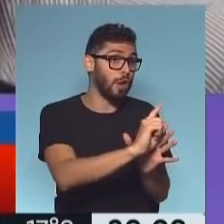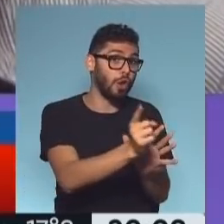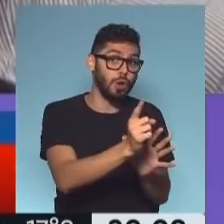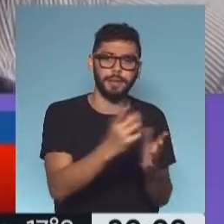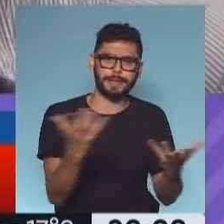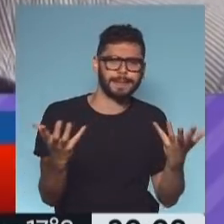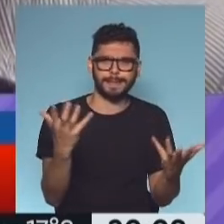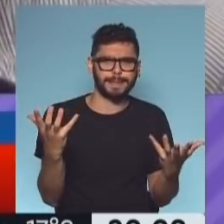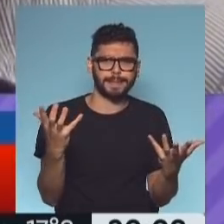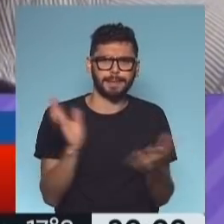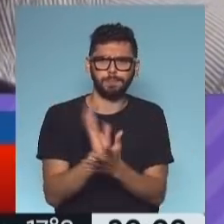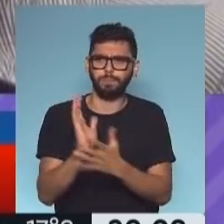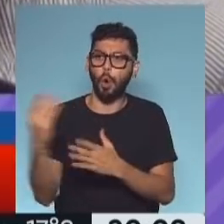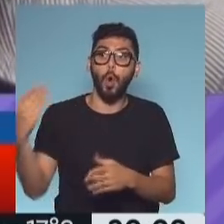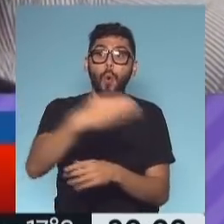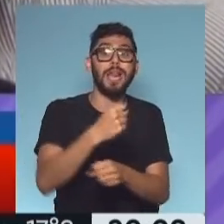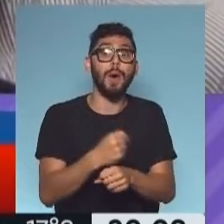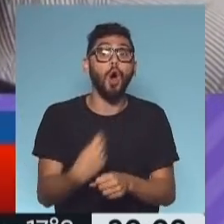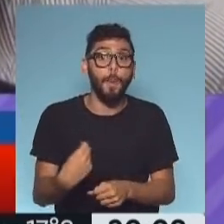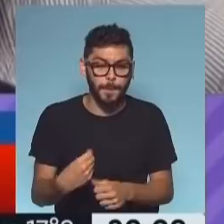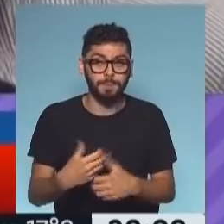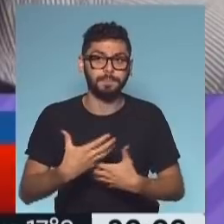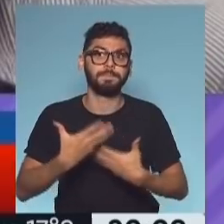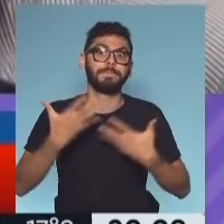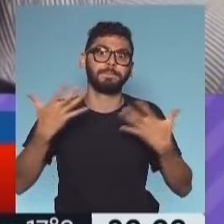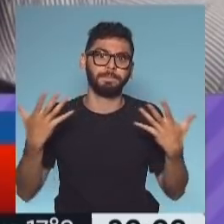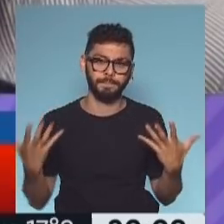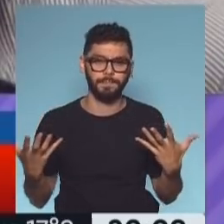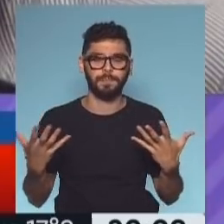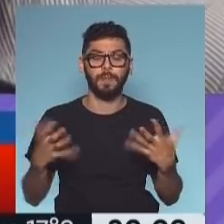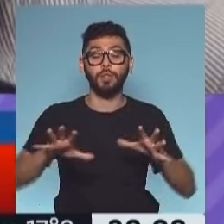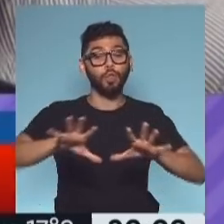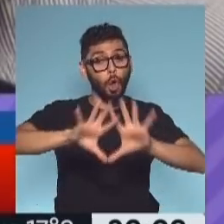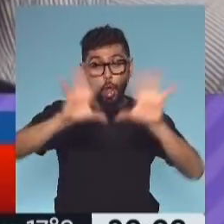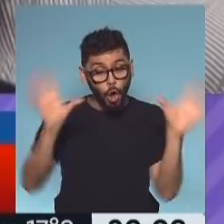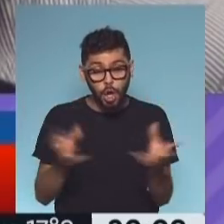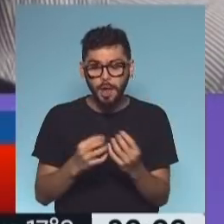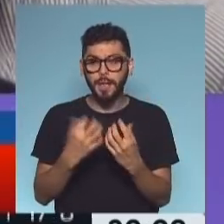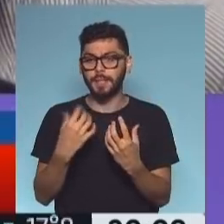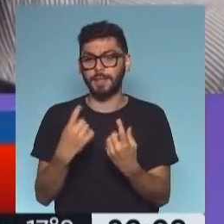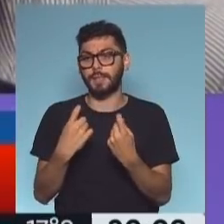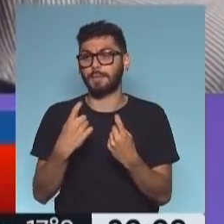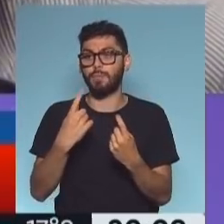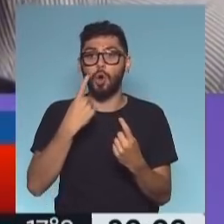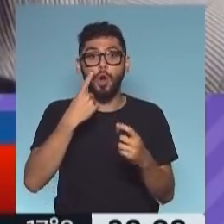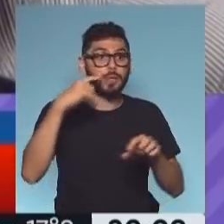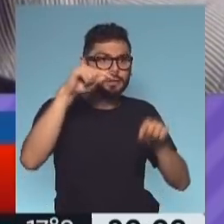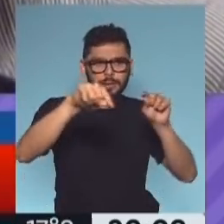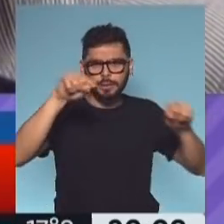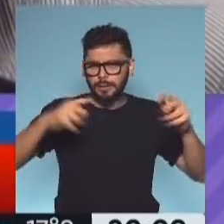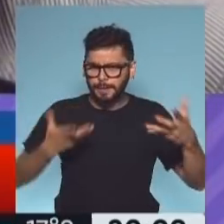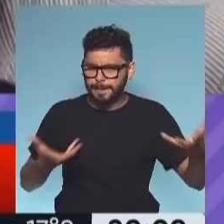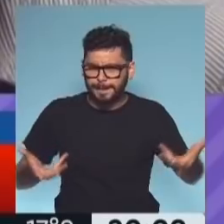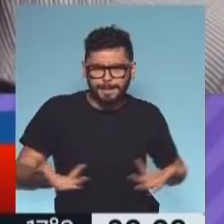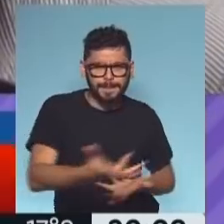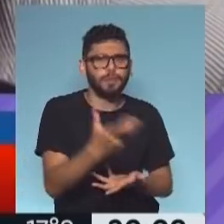población para poder ir a sus lugares de trabajo, por ejemplo. Entonces, todo esto amerita un esfuerzo interjurisdiccional que los venimos